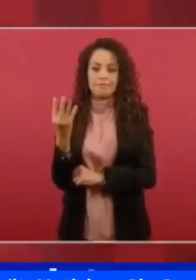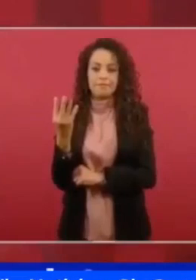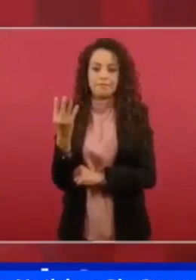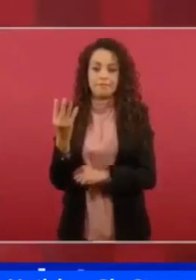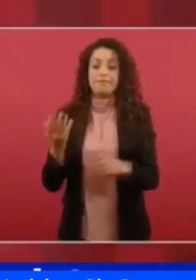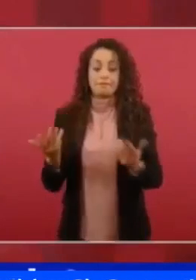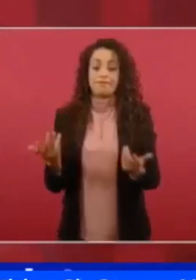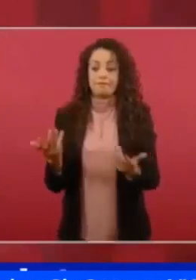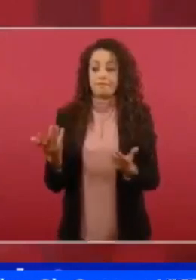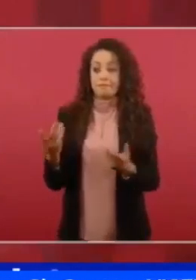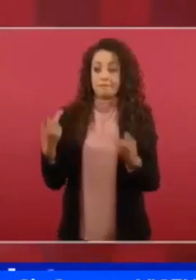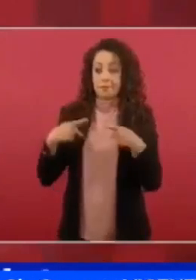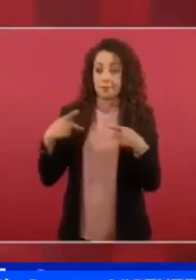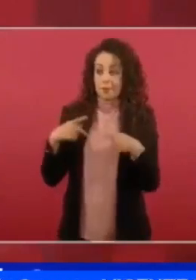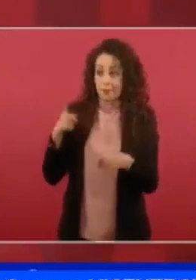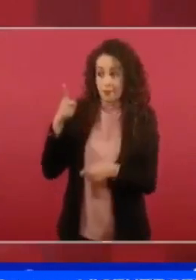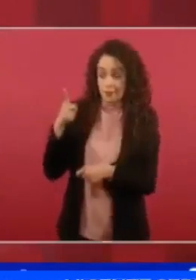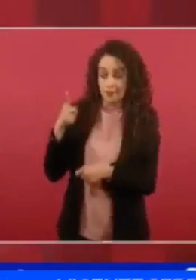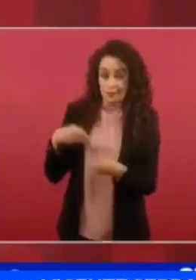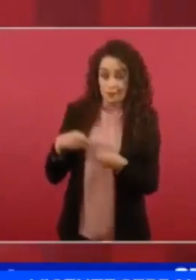los tejanos